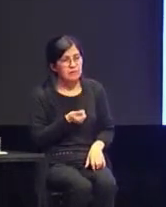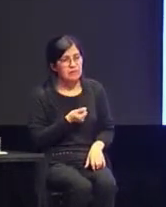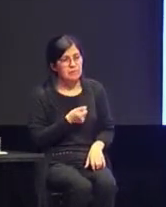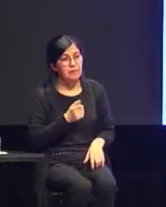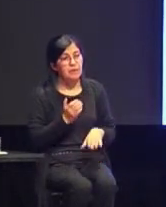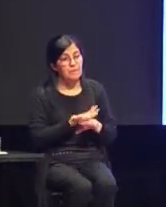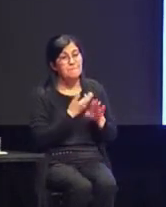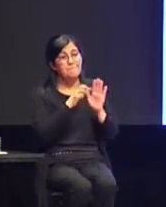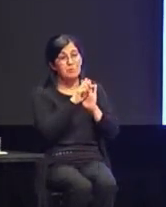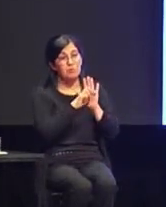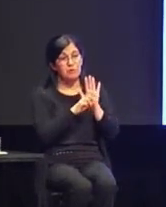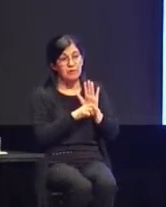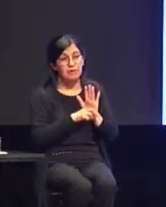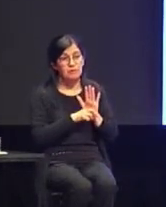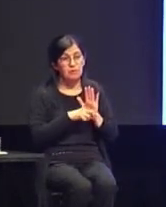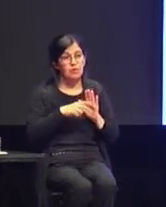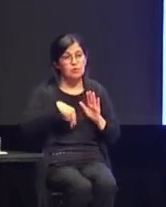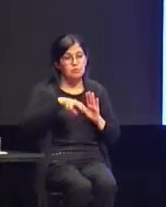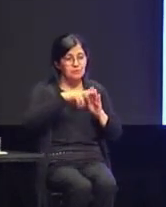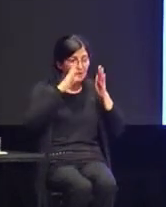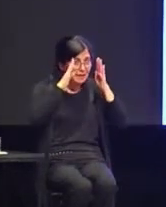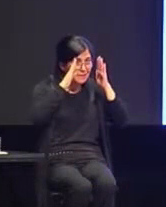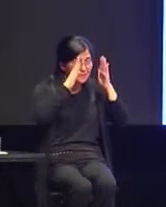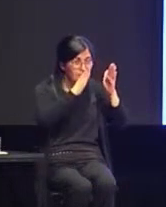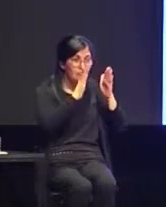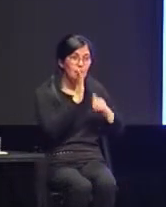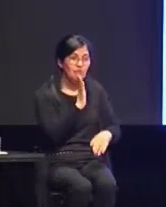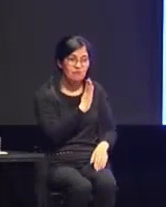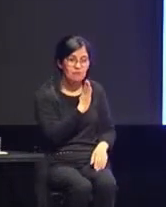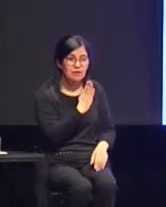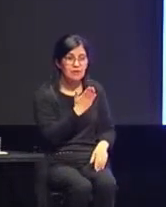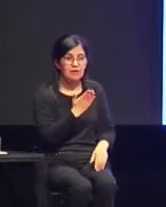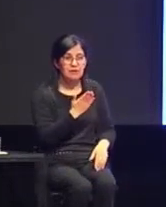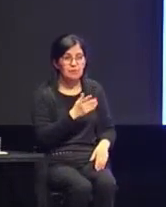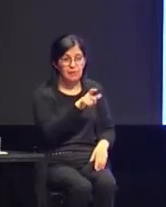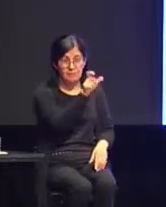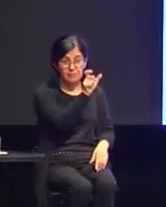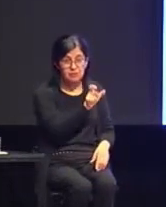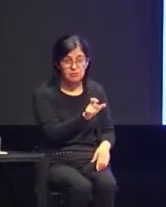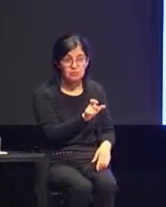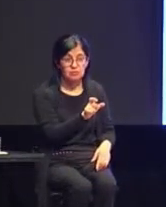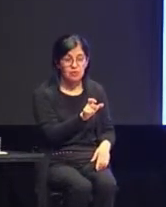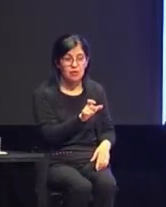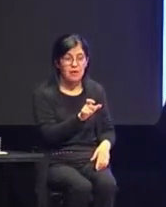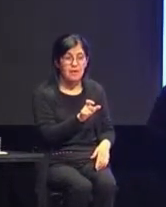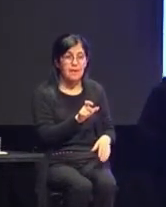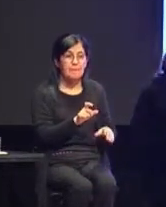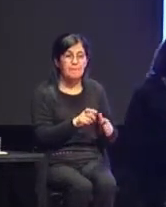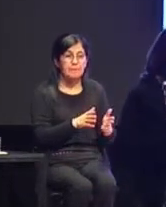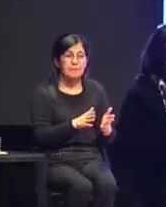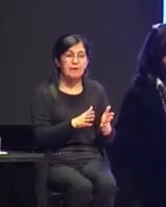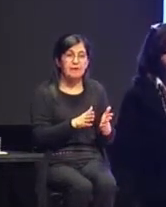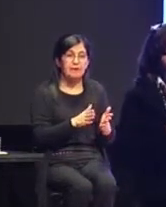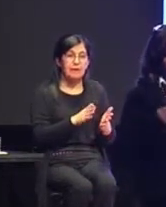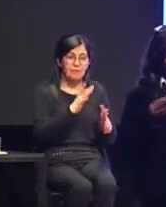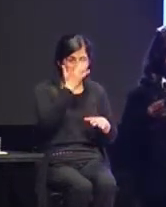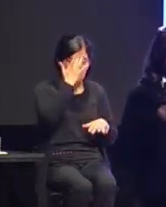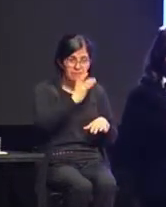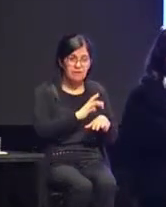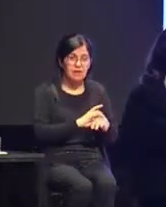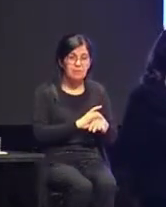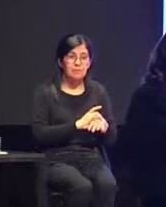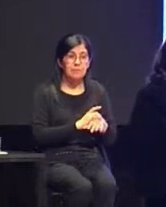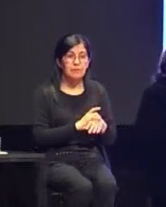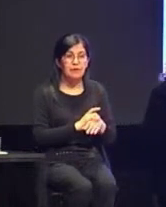Tengo un proyecto que estamos en atención primaria, en pacientes postrados, la tasa de lesión por presión en